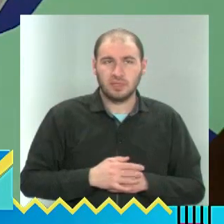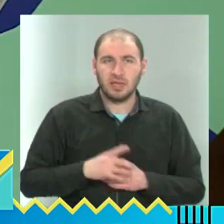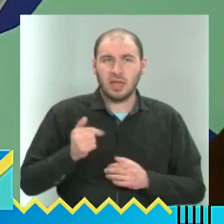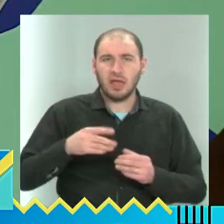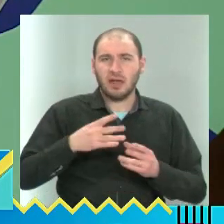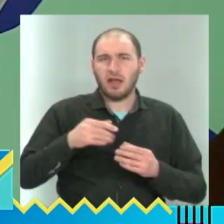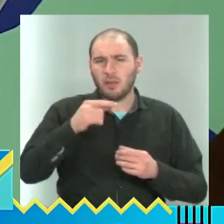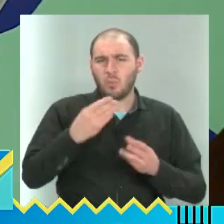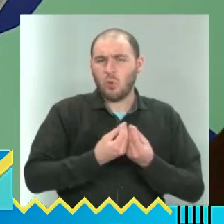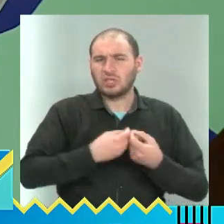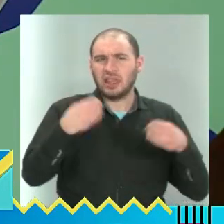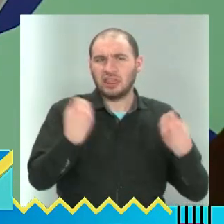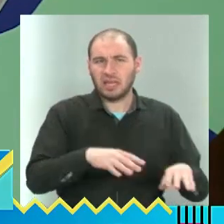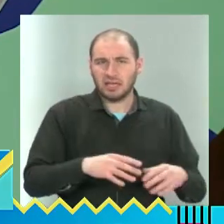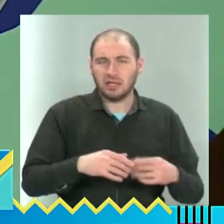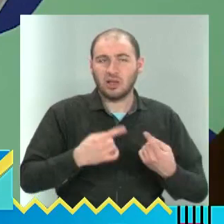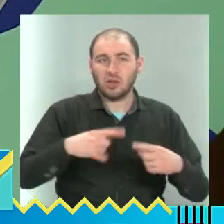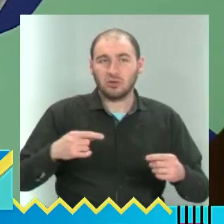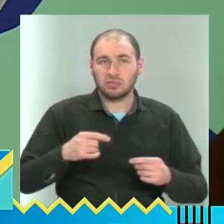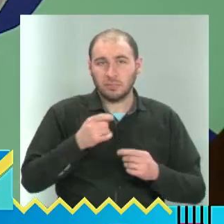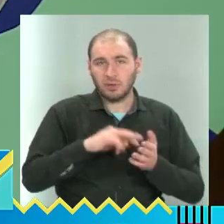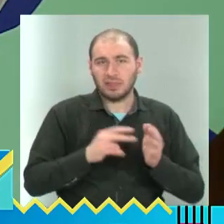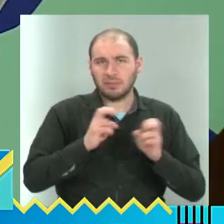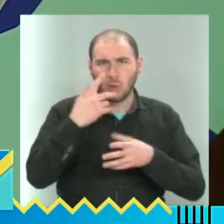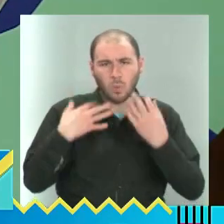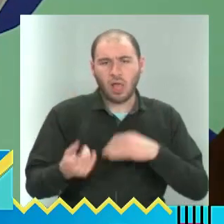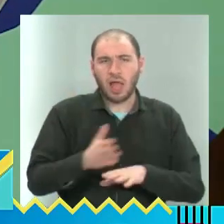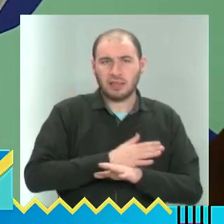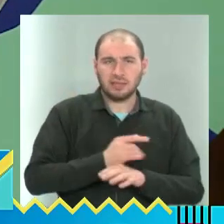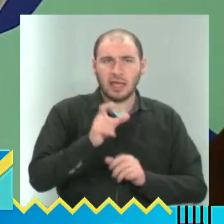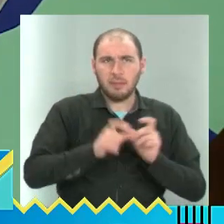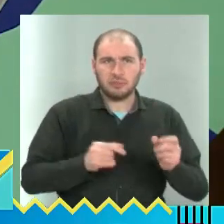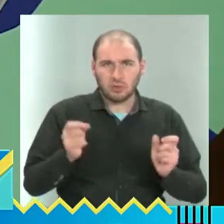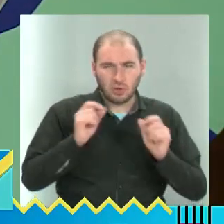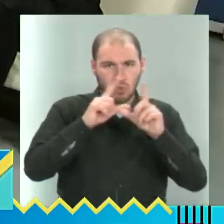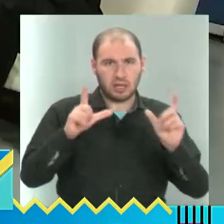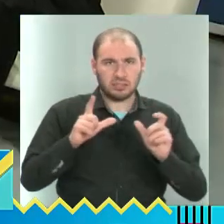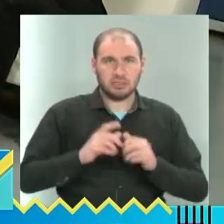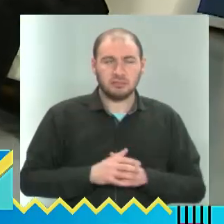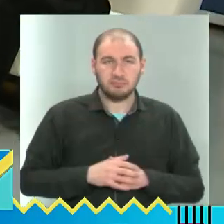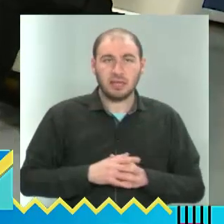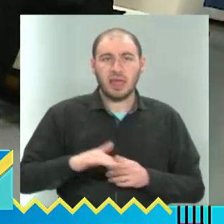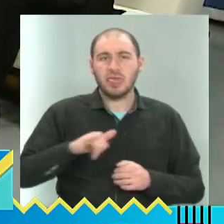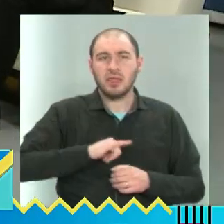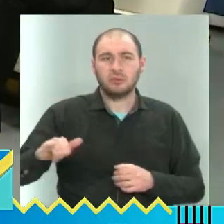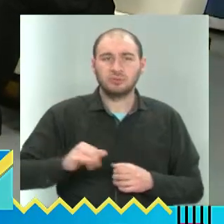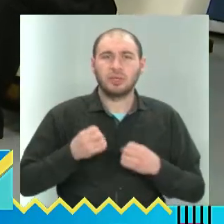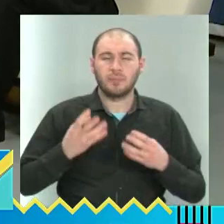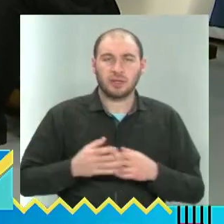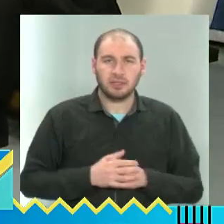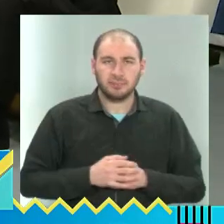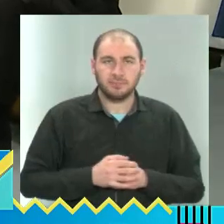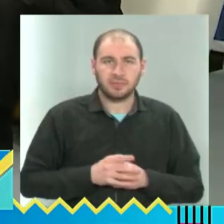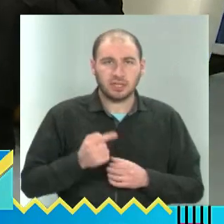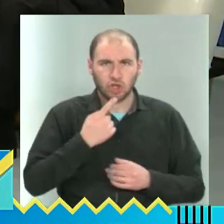terminan descartando. Digamos, son situaciones que vienen por el lado de la prevención, digamos, gente que está alertada y que hacen la denuncia porque tienen